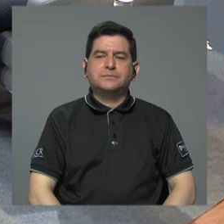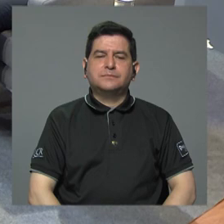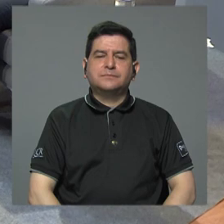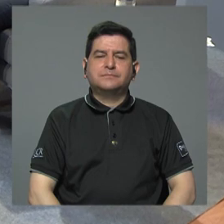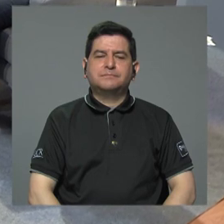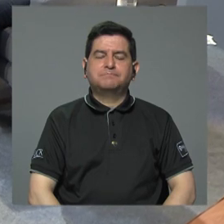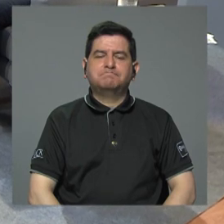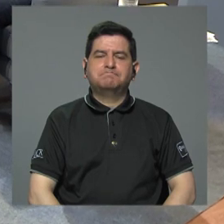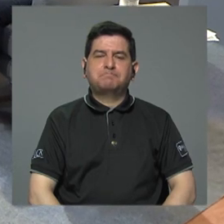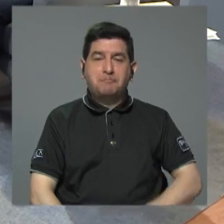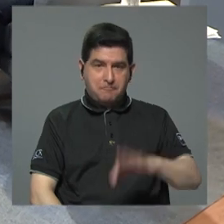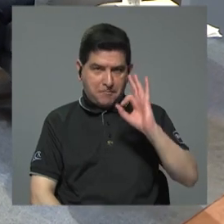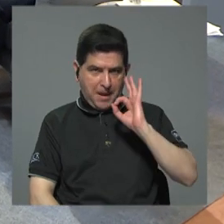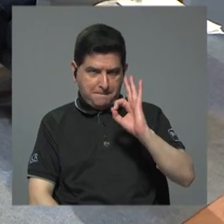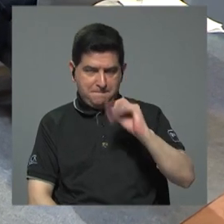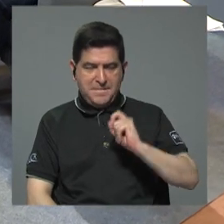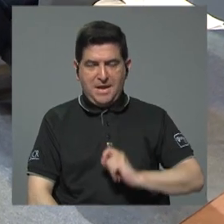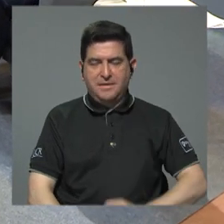Bien,